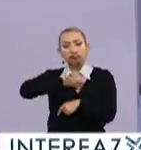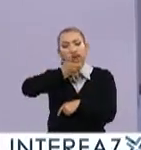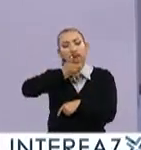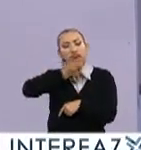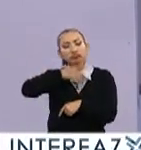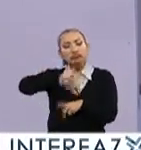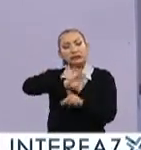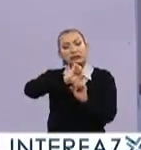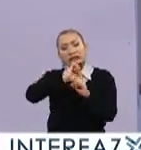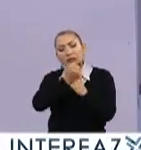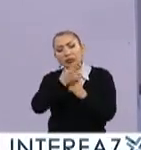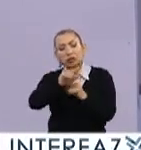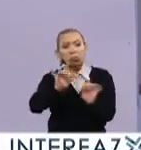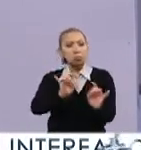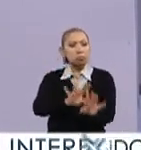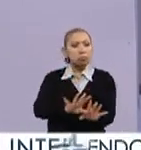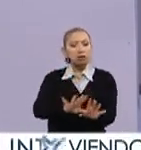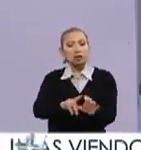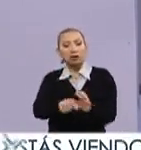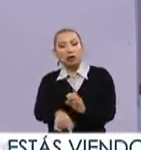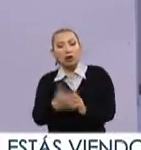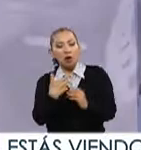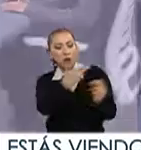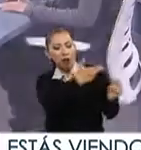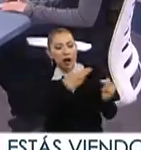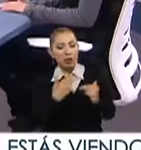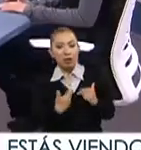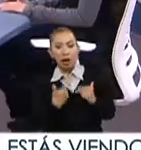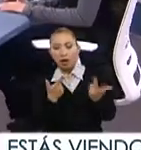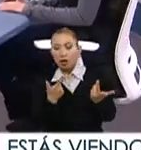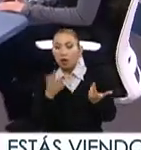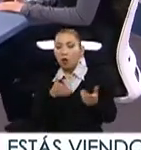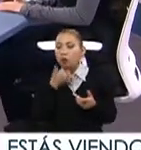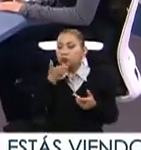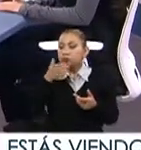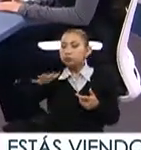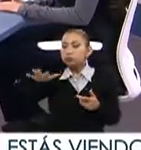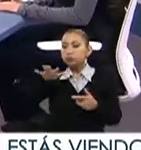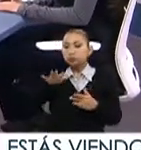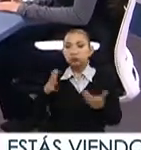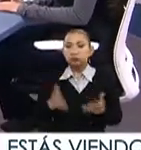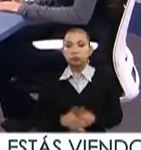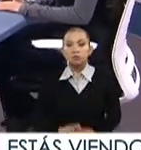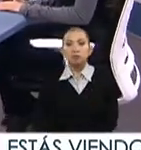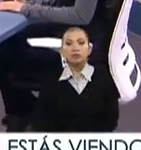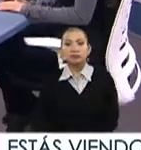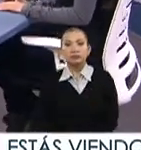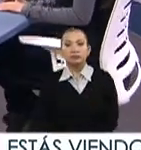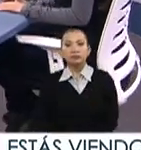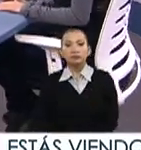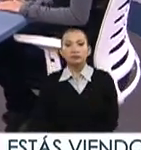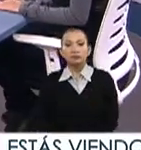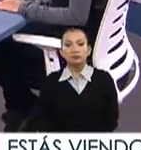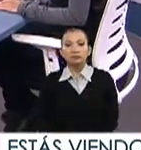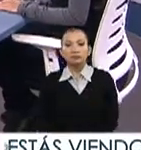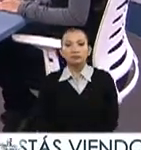a situaciones como estas. O heredar este problema. O heredar la adaptabilidad o la